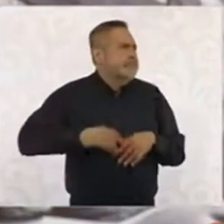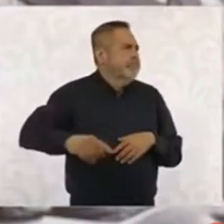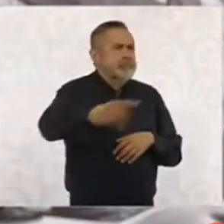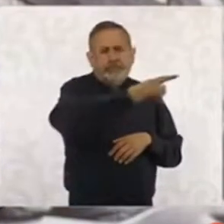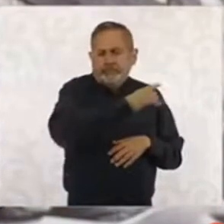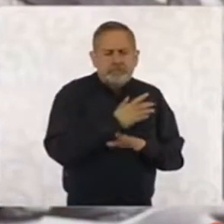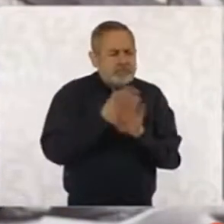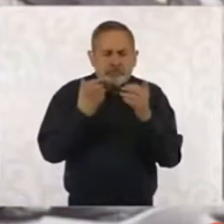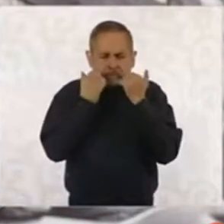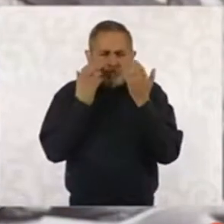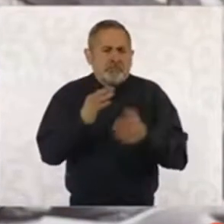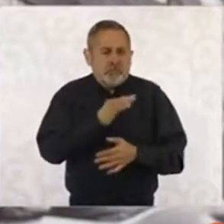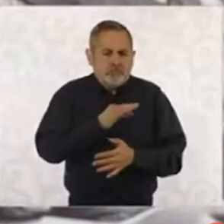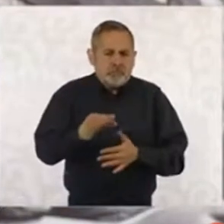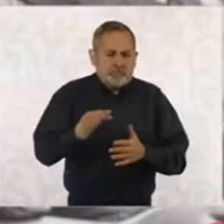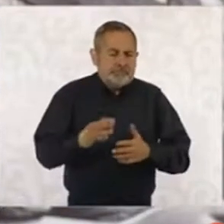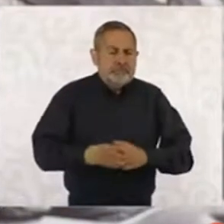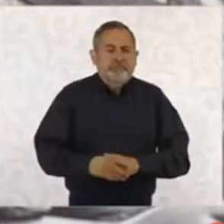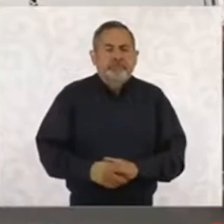adeudo fiscal.